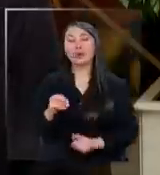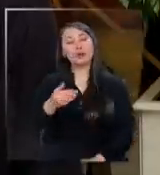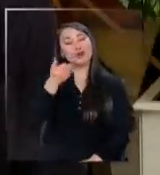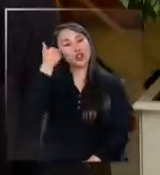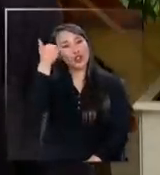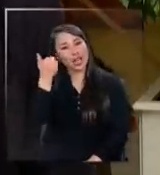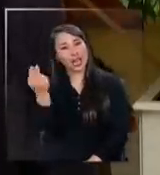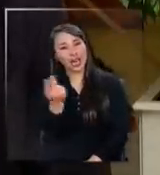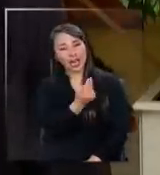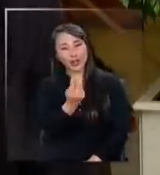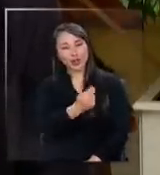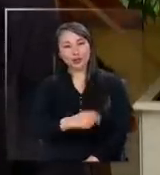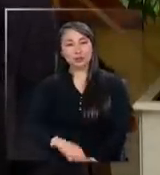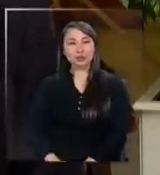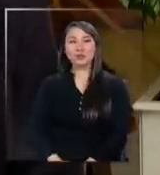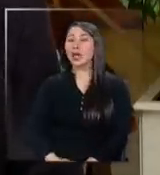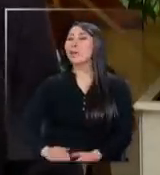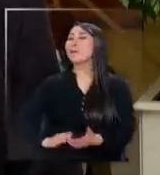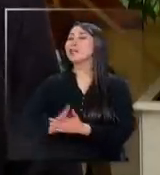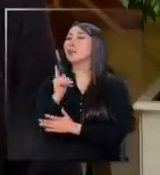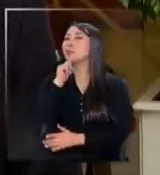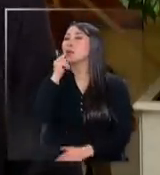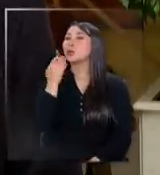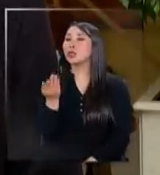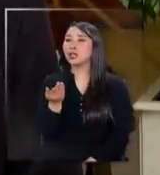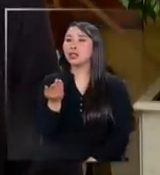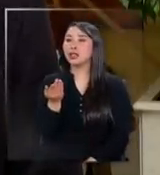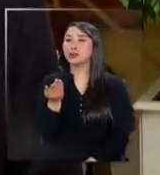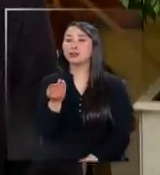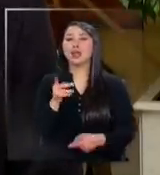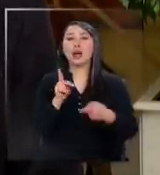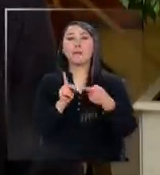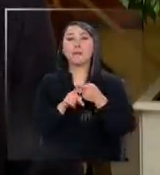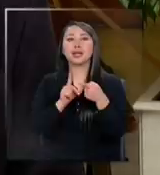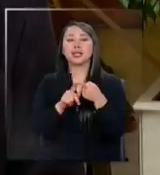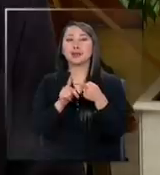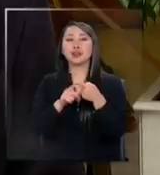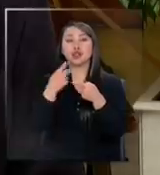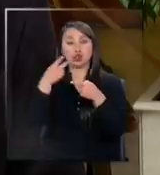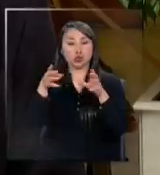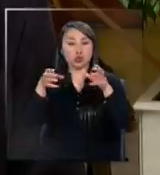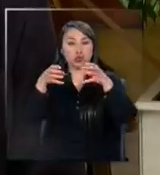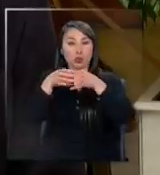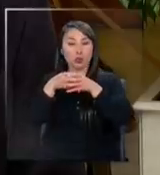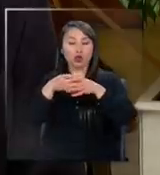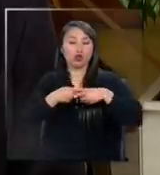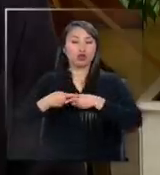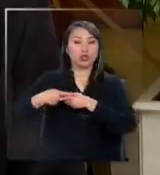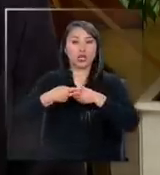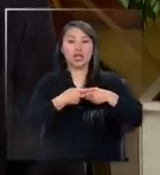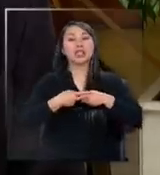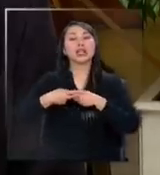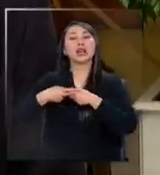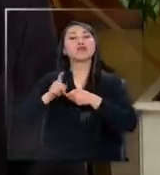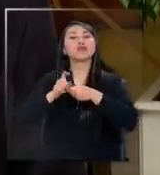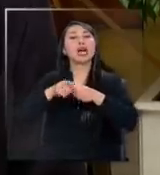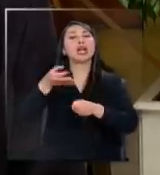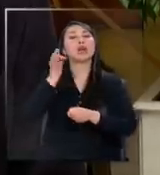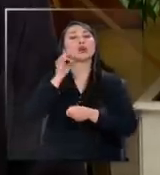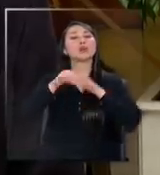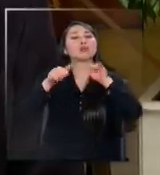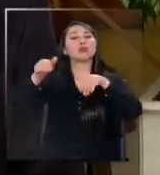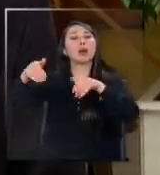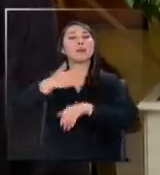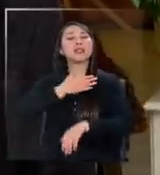Buenos días, Mauricio. Buenos días, Carolina. Quiero partir preguntándole respecto de la participación de su partido, el Partido Socialista, en la reunión a la que ha convocado el